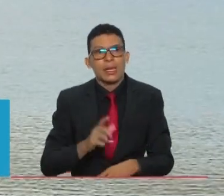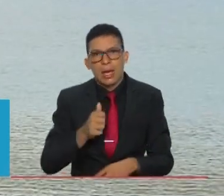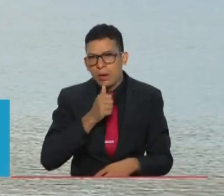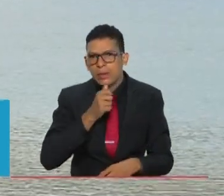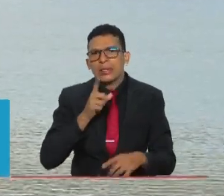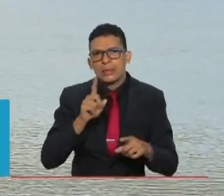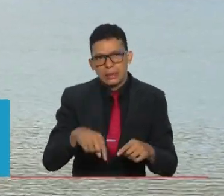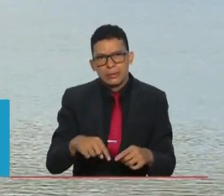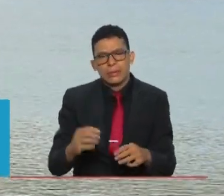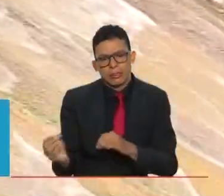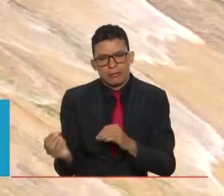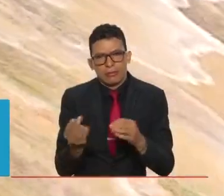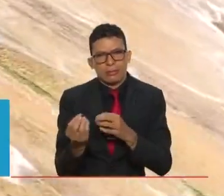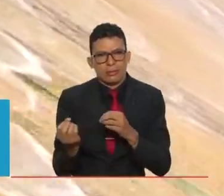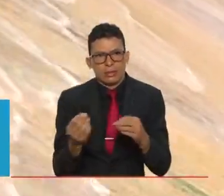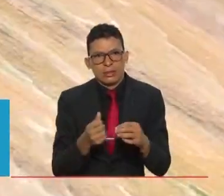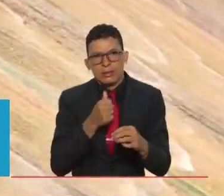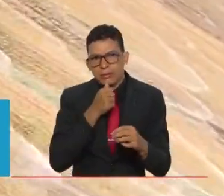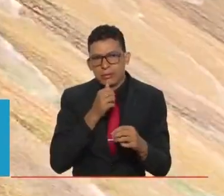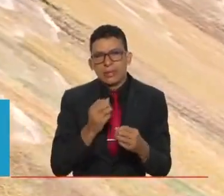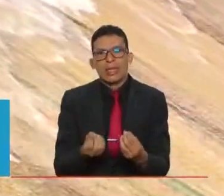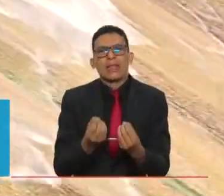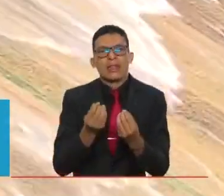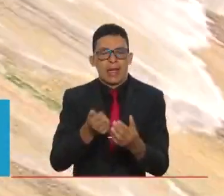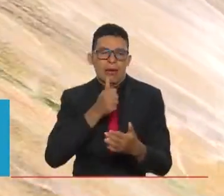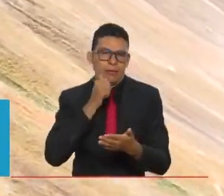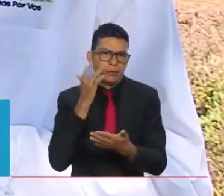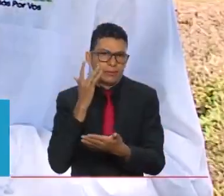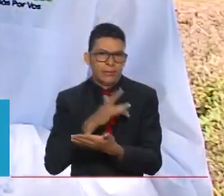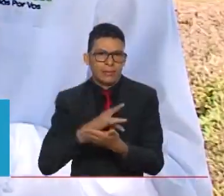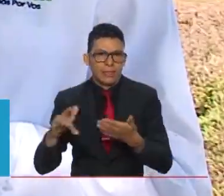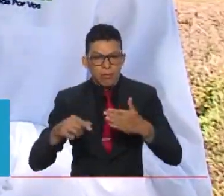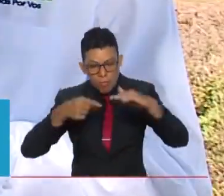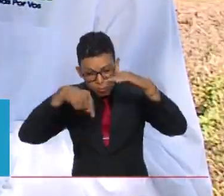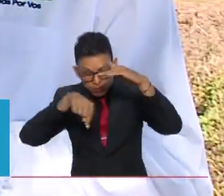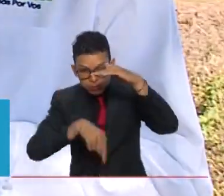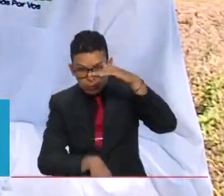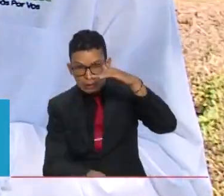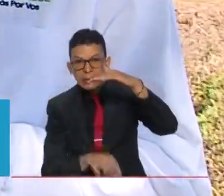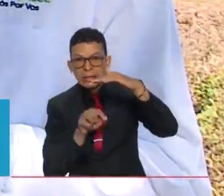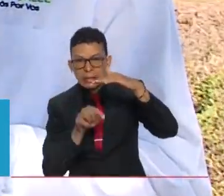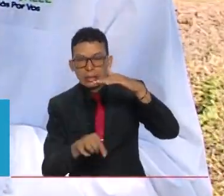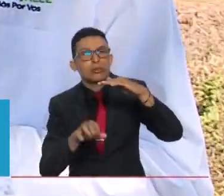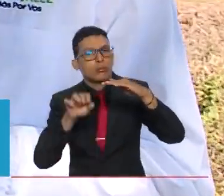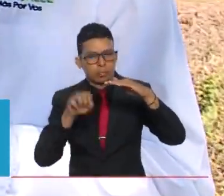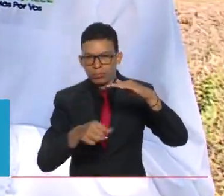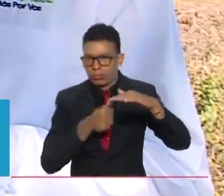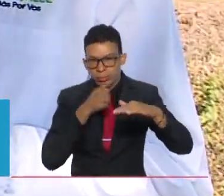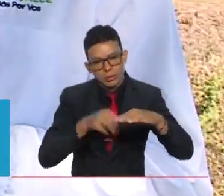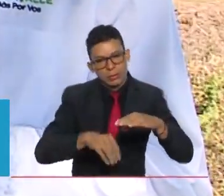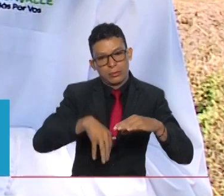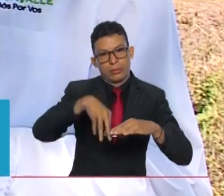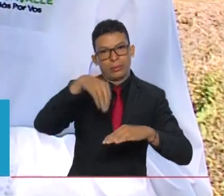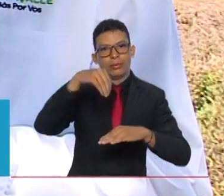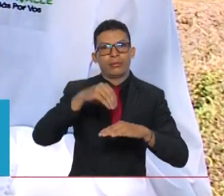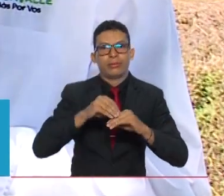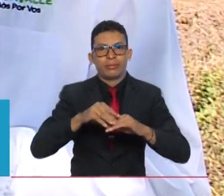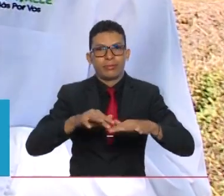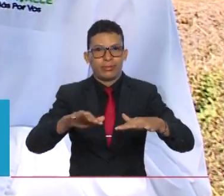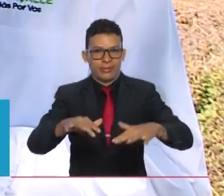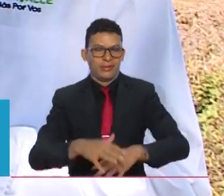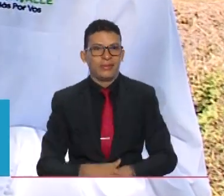pozos refuerzan el suministro de agua potable. La simulación, teniendo en cuenta de que no nos